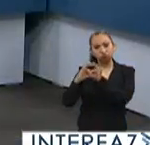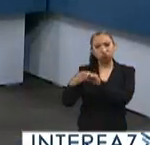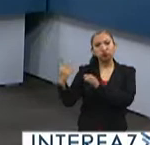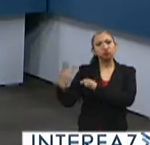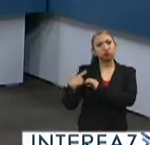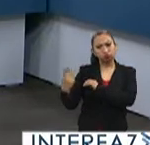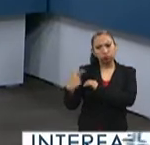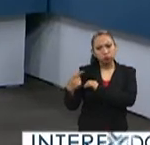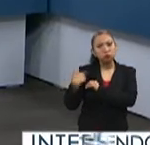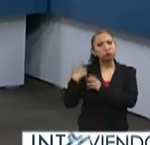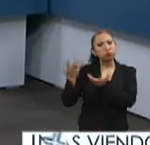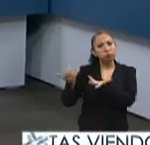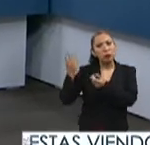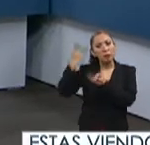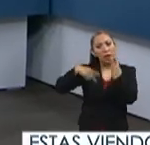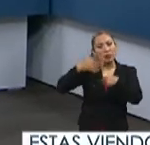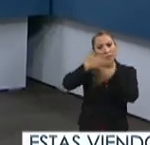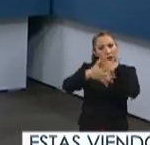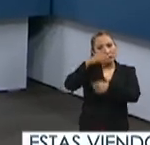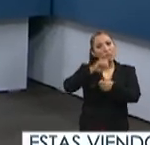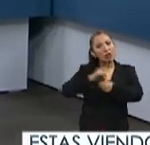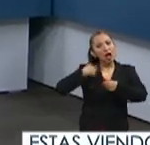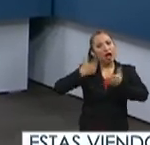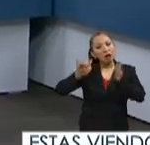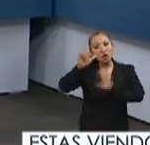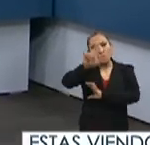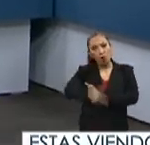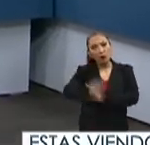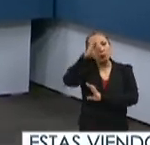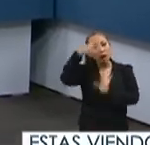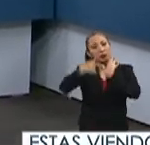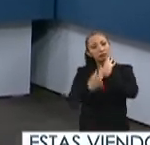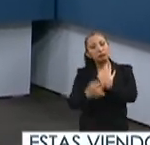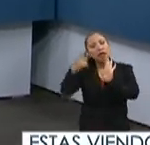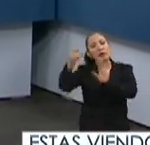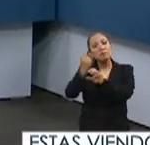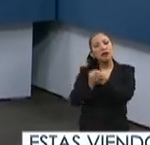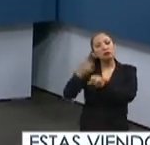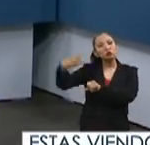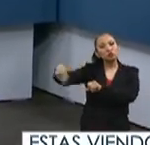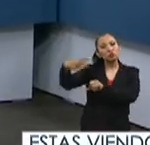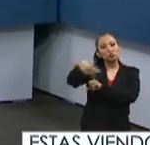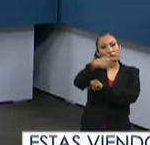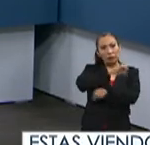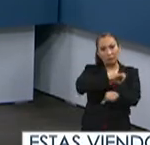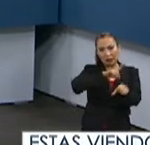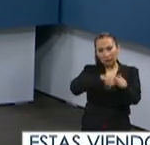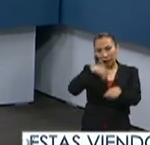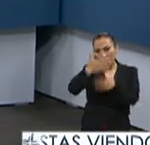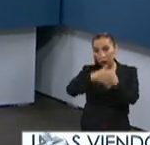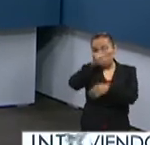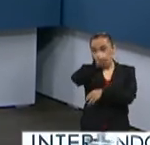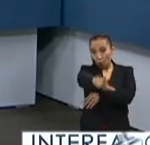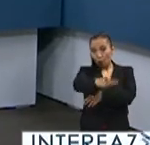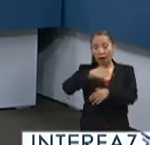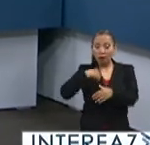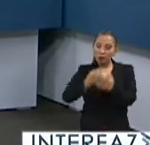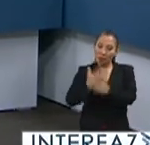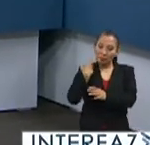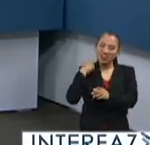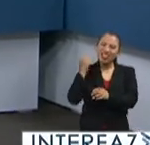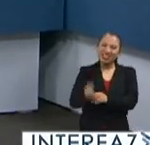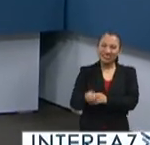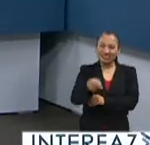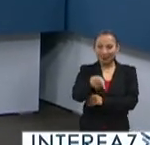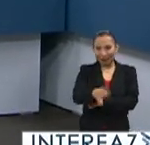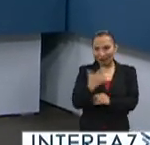ellos. Ellos además vienen cada 15 días, los lunes, para presentarnos una investigación especial. El próximo lunes toca una nueva entrega,